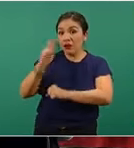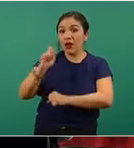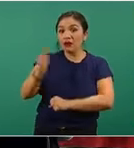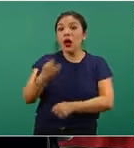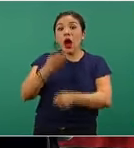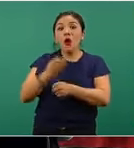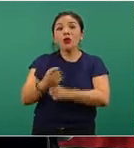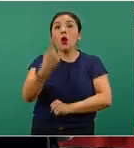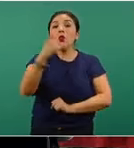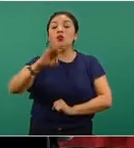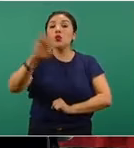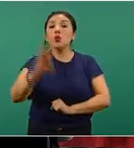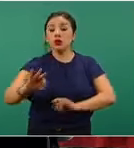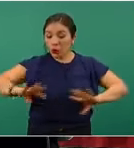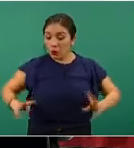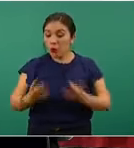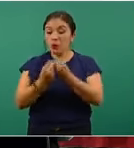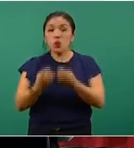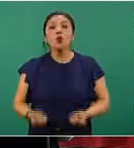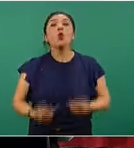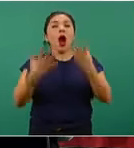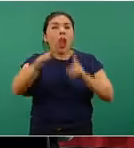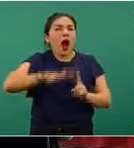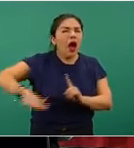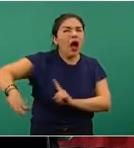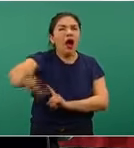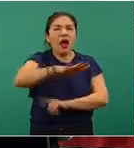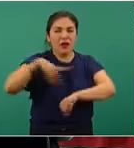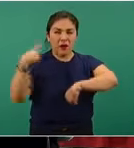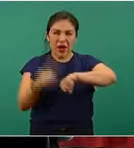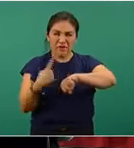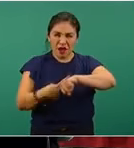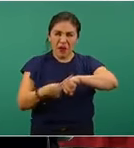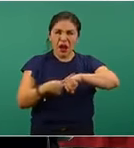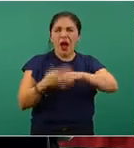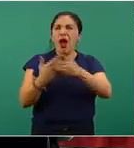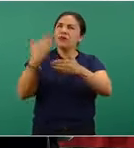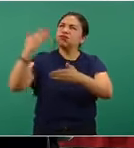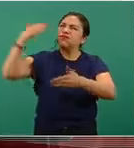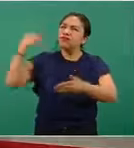el 1% del total de los casos de toda la epidemia, es decir,